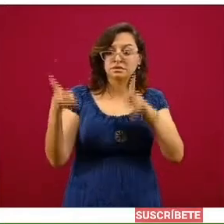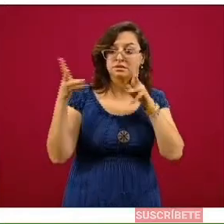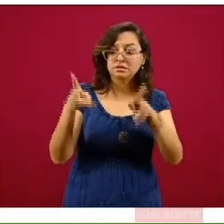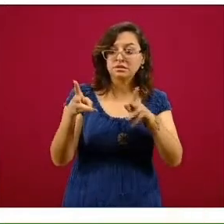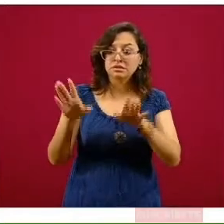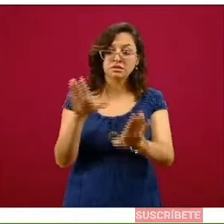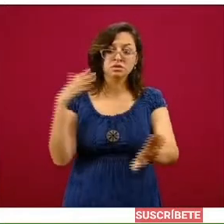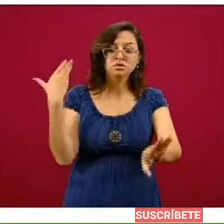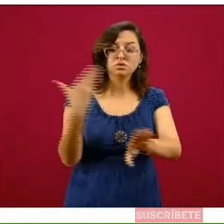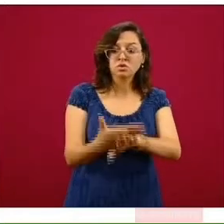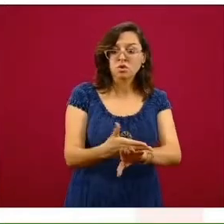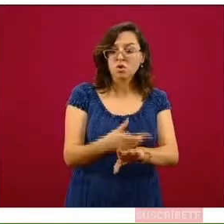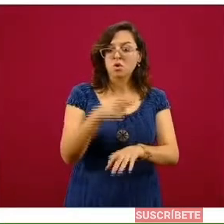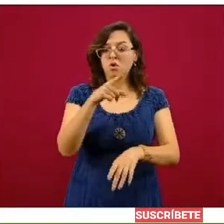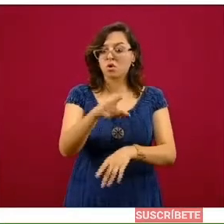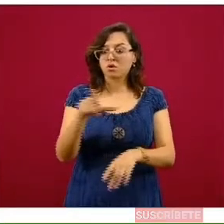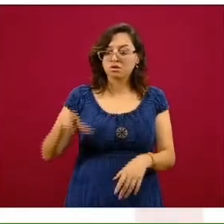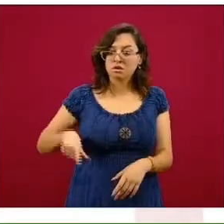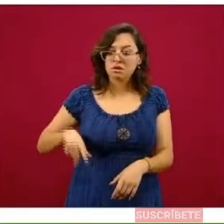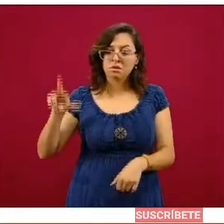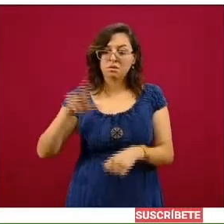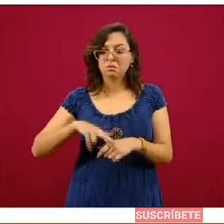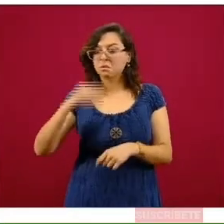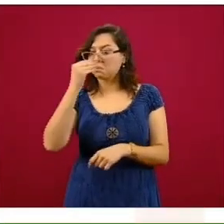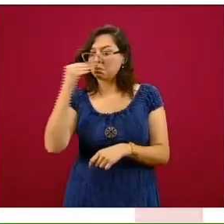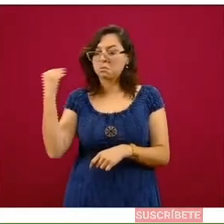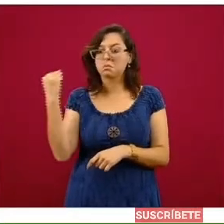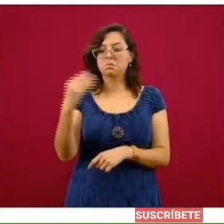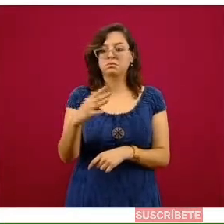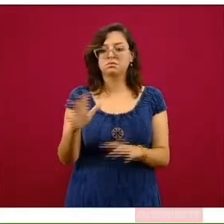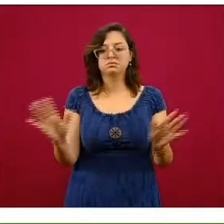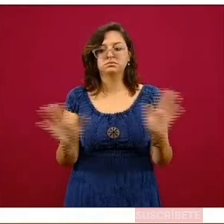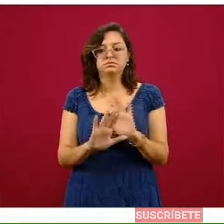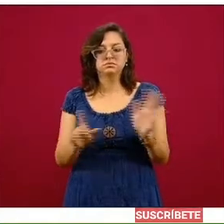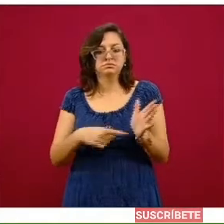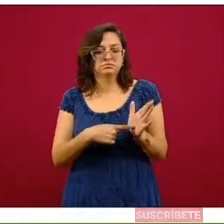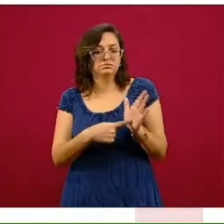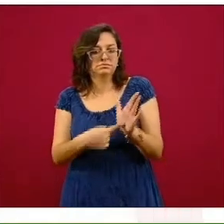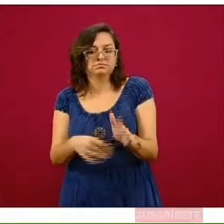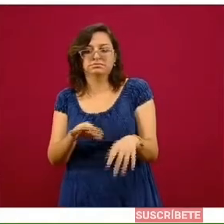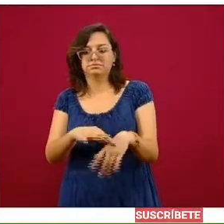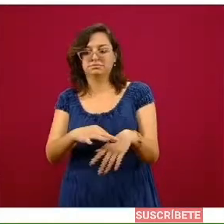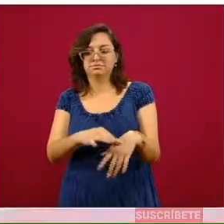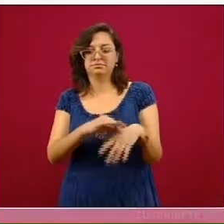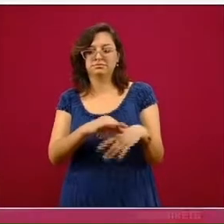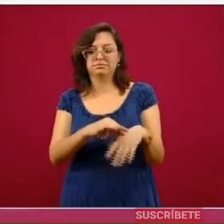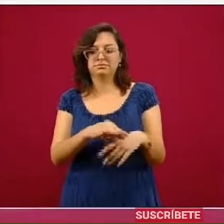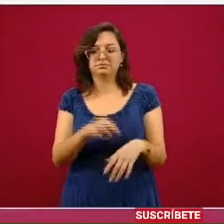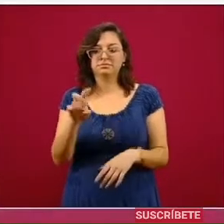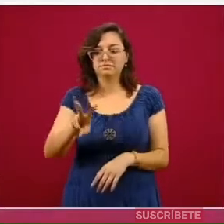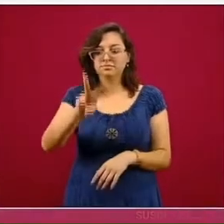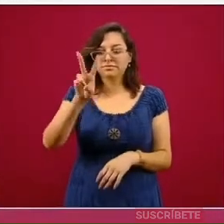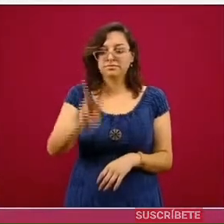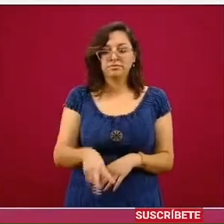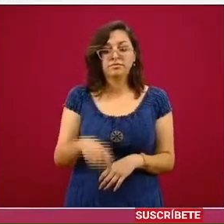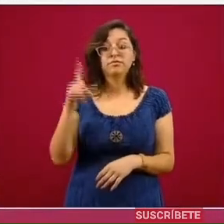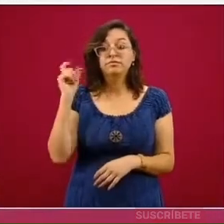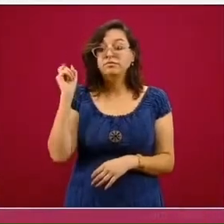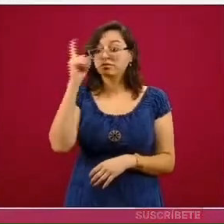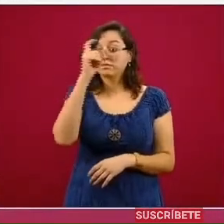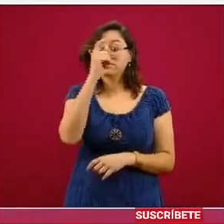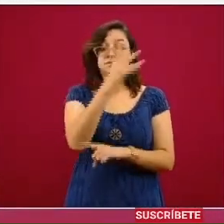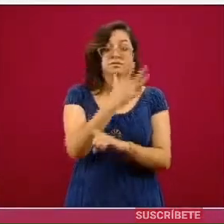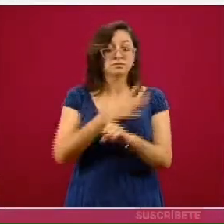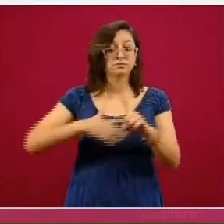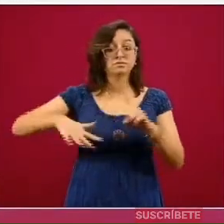regaño, de echar culpas, de reclamar. Esta es una realidad técnica Y es todo un reto para una sociedad